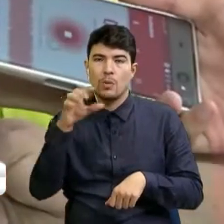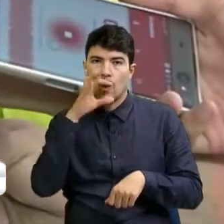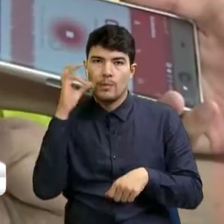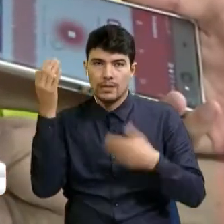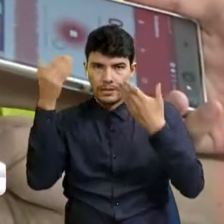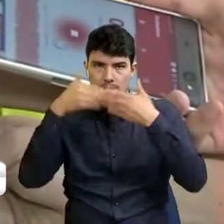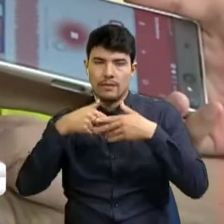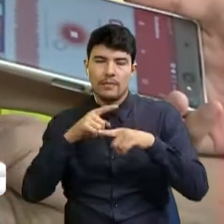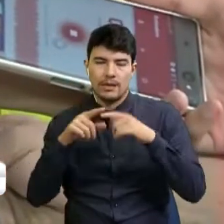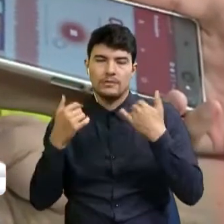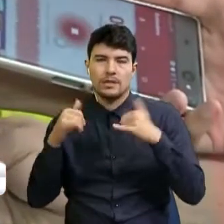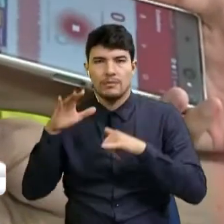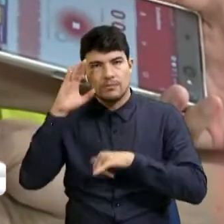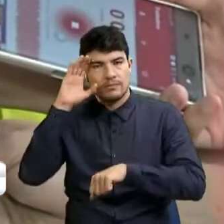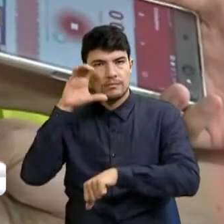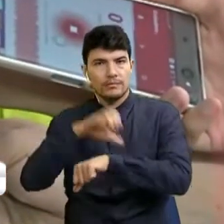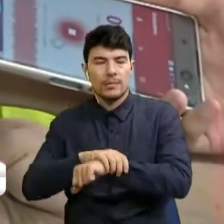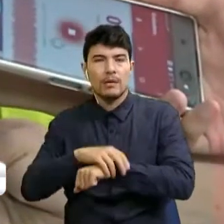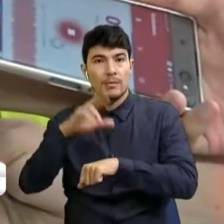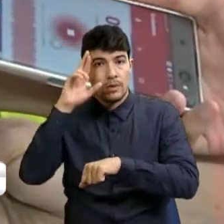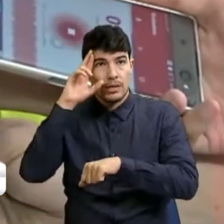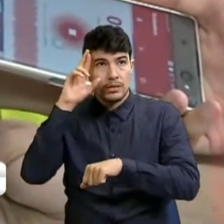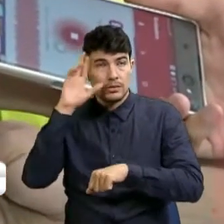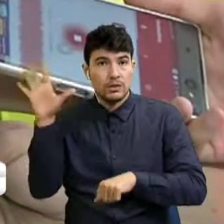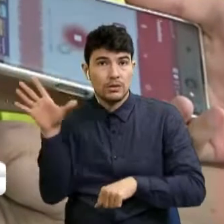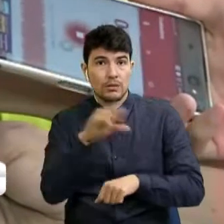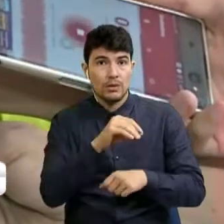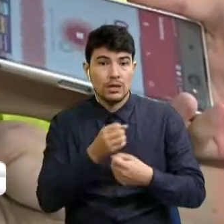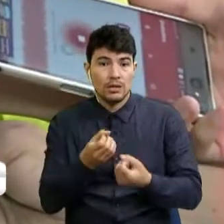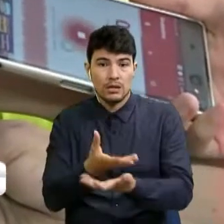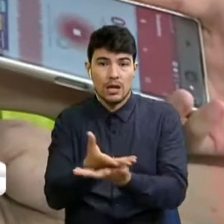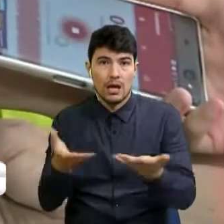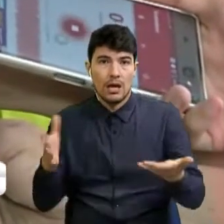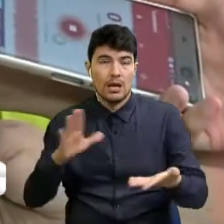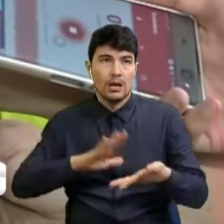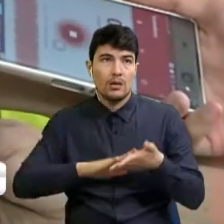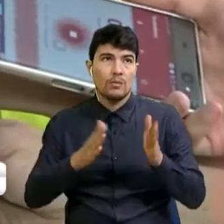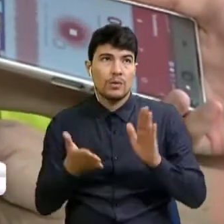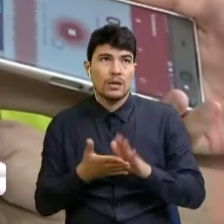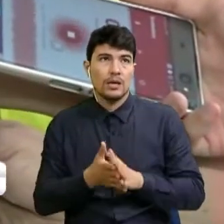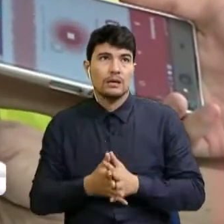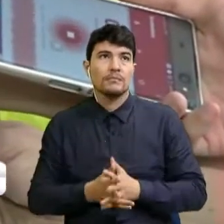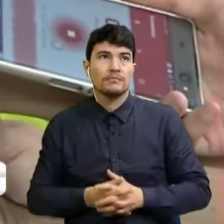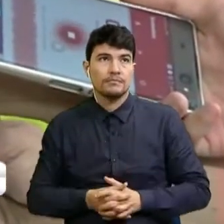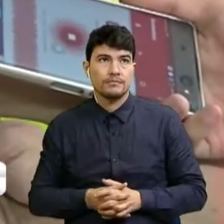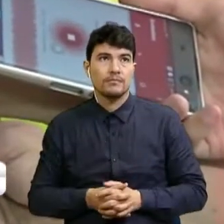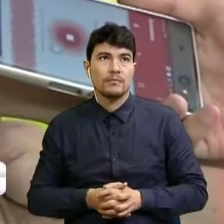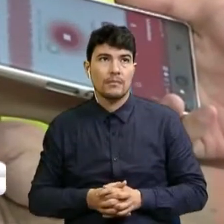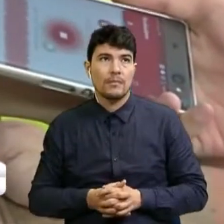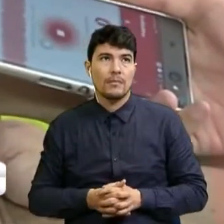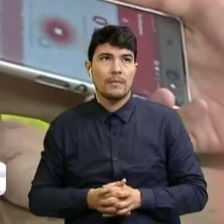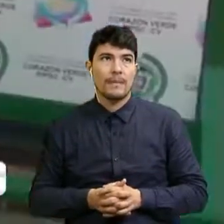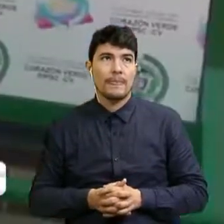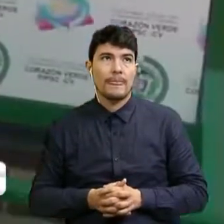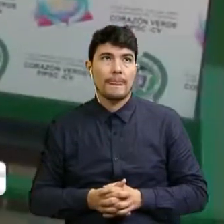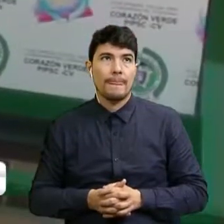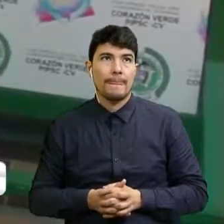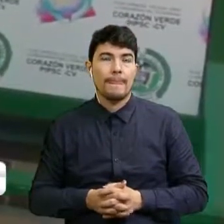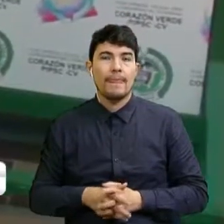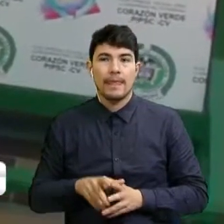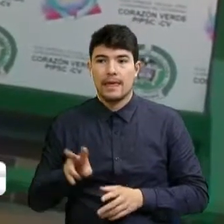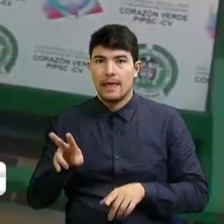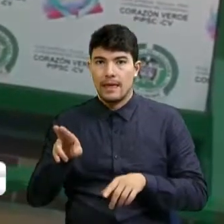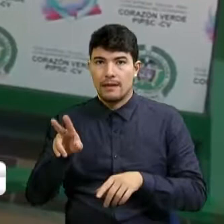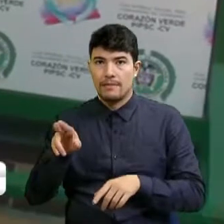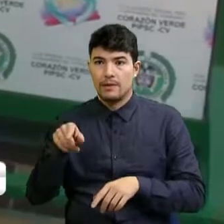parte de tranquilidad que se le da a la comunidad de la del norte de la ciudad los hermanos